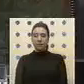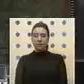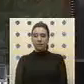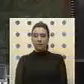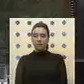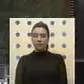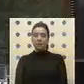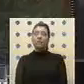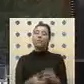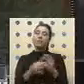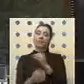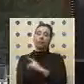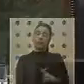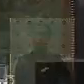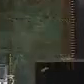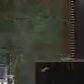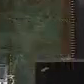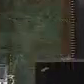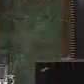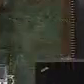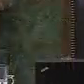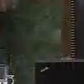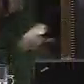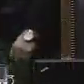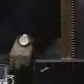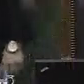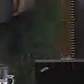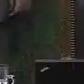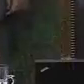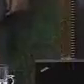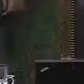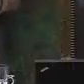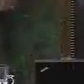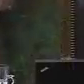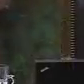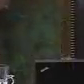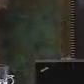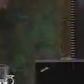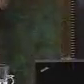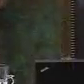Melero. Gracias, diputado Boris. Tiene la palabra el diputado Patricio Melero.